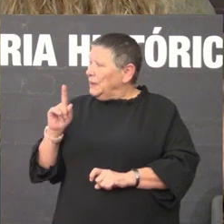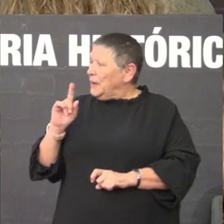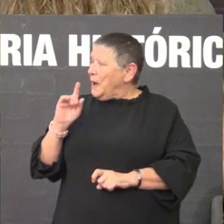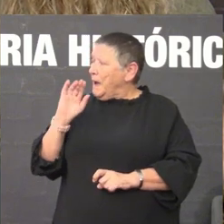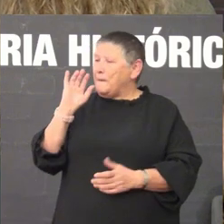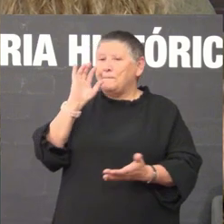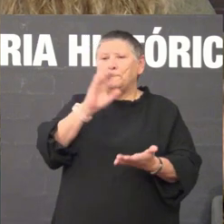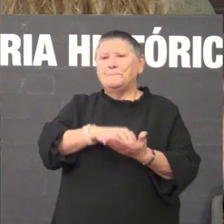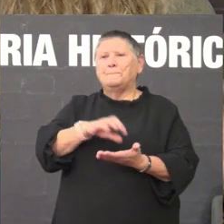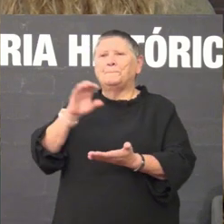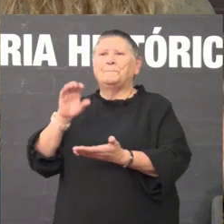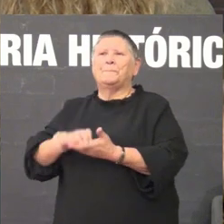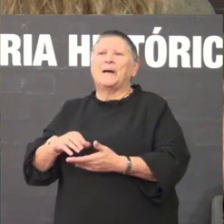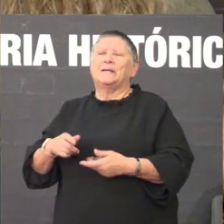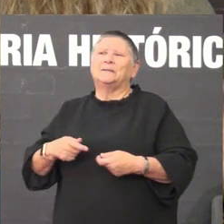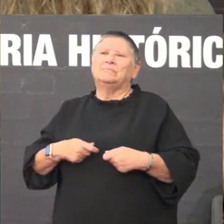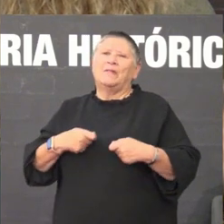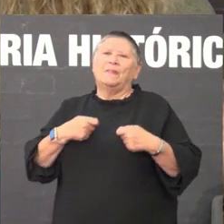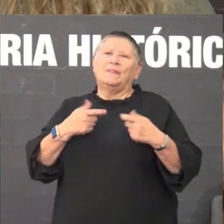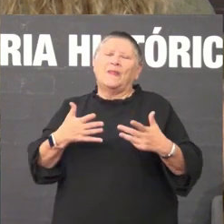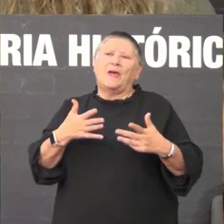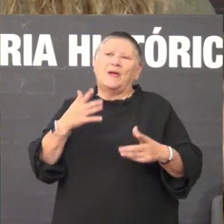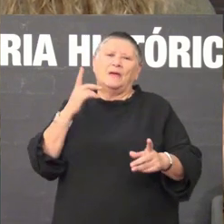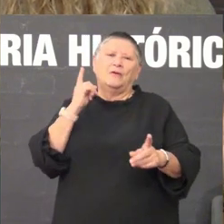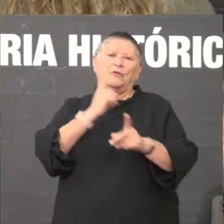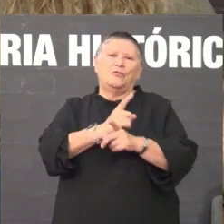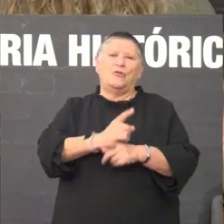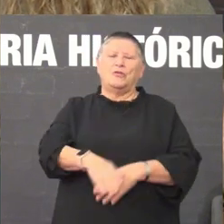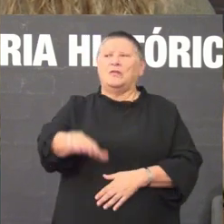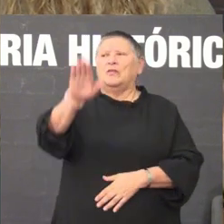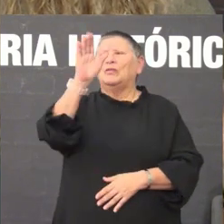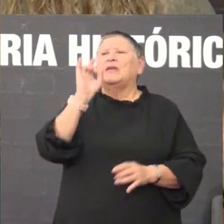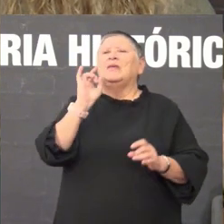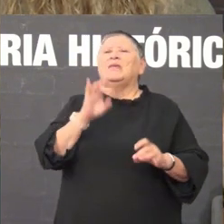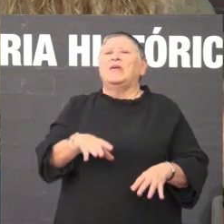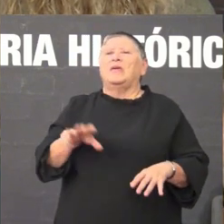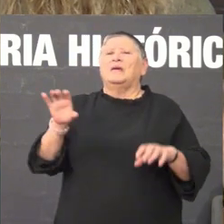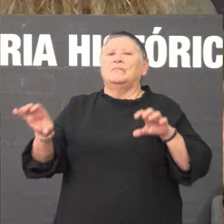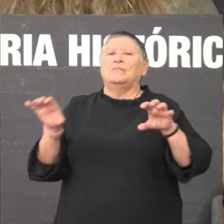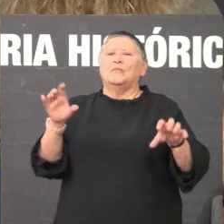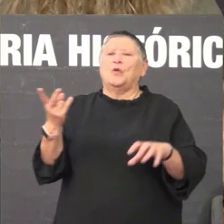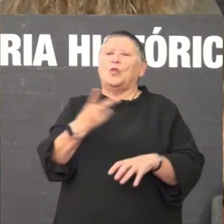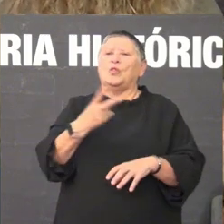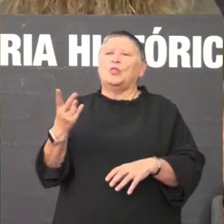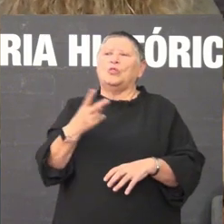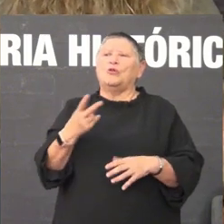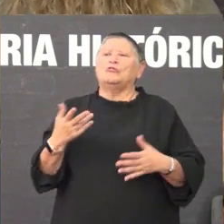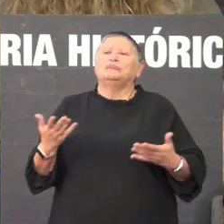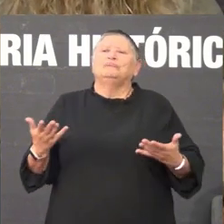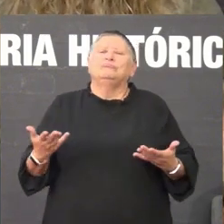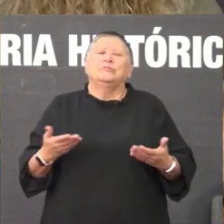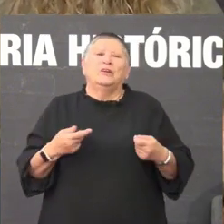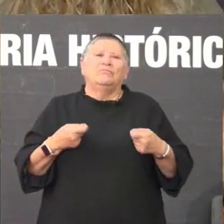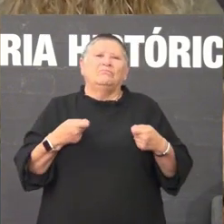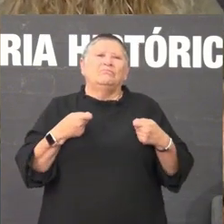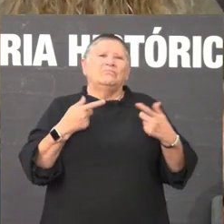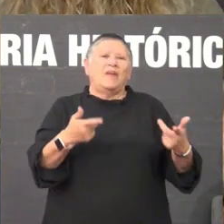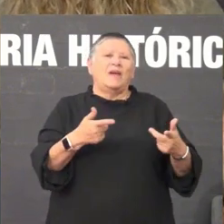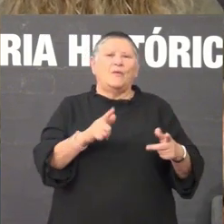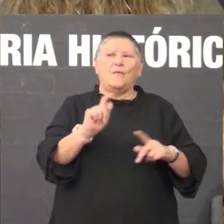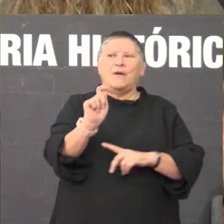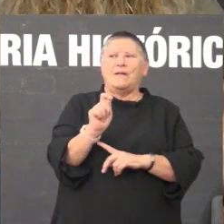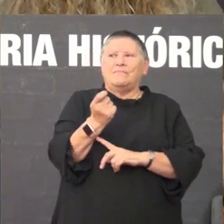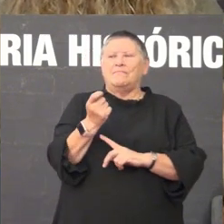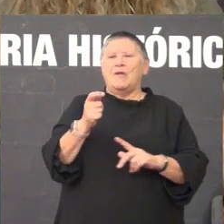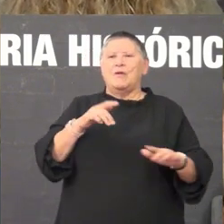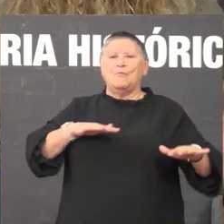máis desagradecido coa oposición á dictadura, cos que se opoñeron a esa dictadura e que logo, cando chegou ese